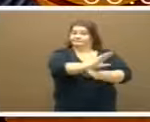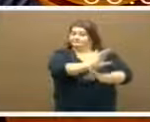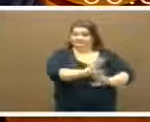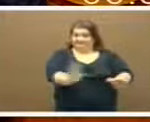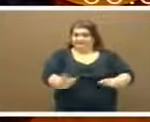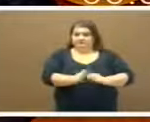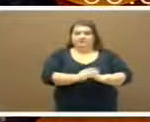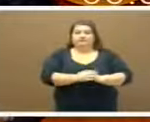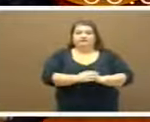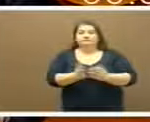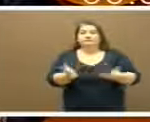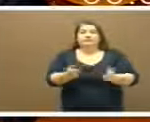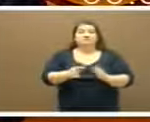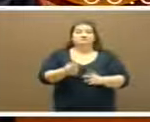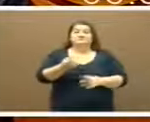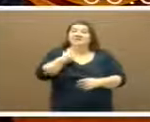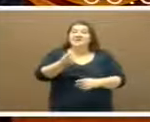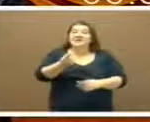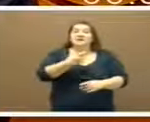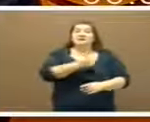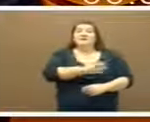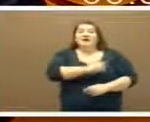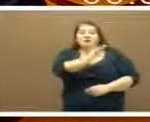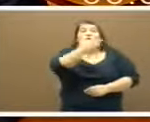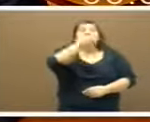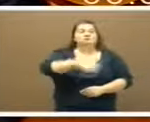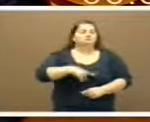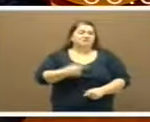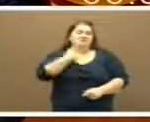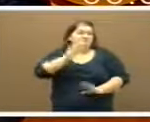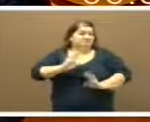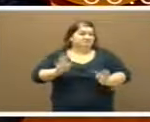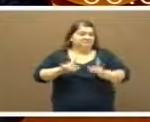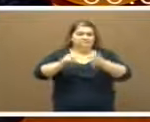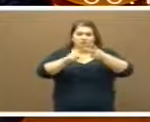hacer mención de ninguna de ellas. Y la segunda enmienda,